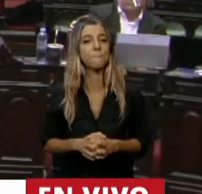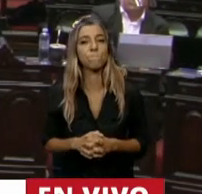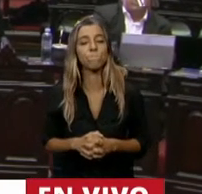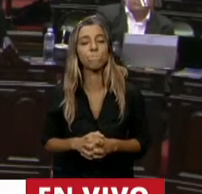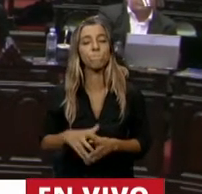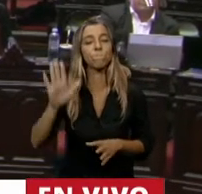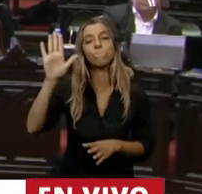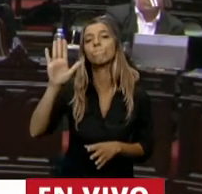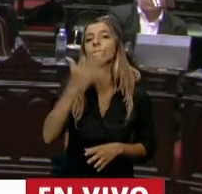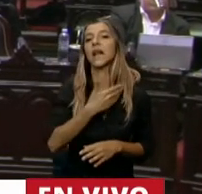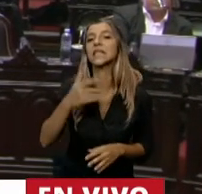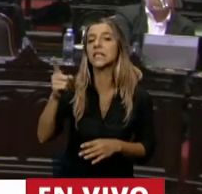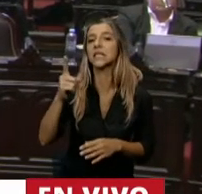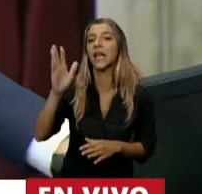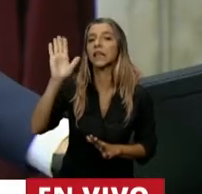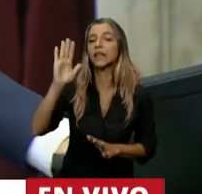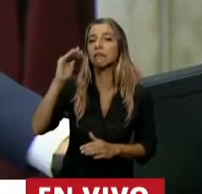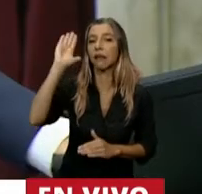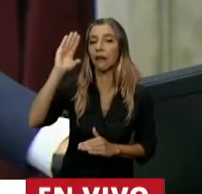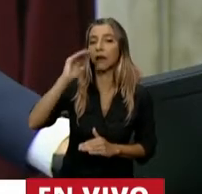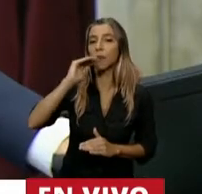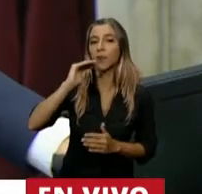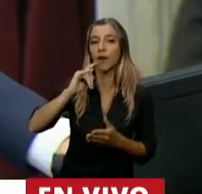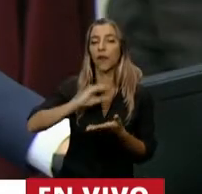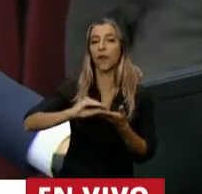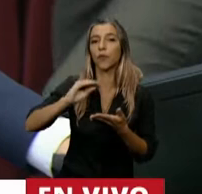Presidente, diputado Lacoste. Sí, diputado.